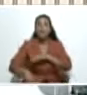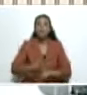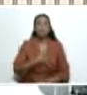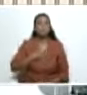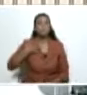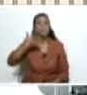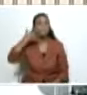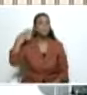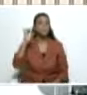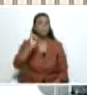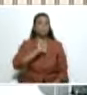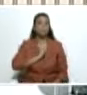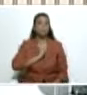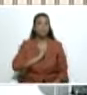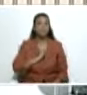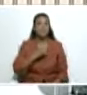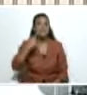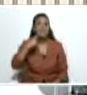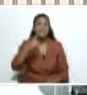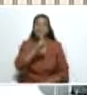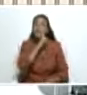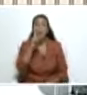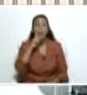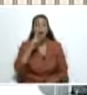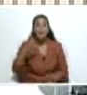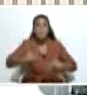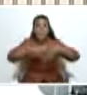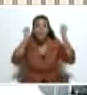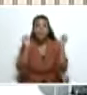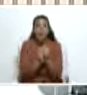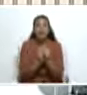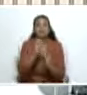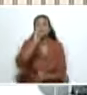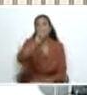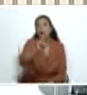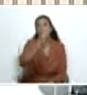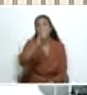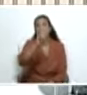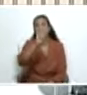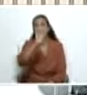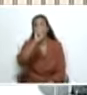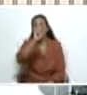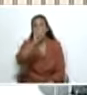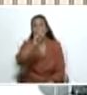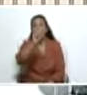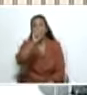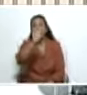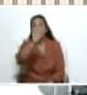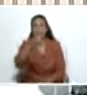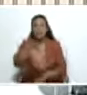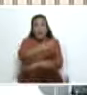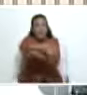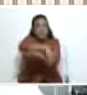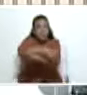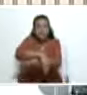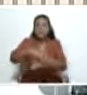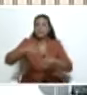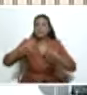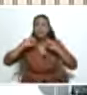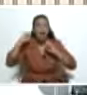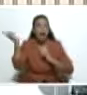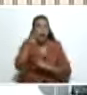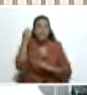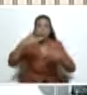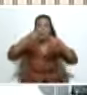su derecho a la paz. Se llamó la batalla de los puentes, pero fue la batalla de los puentes y de las calles, de las avenidas, de los campos,